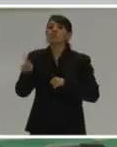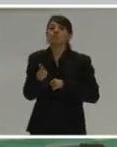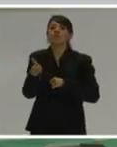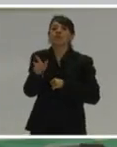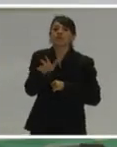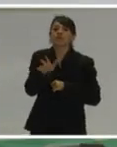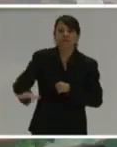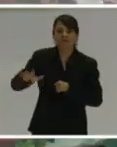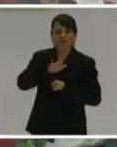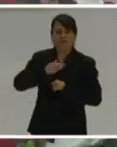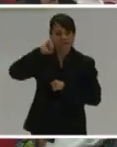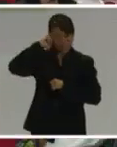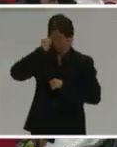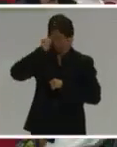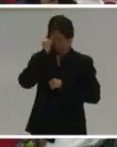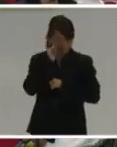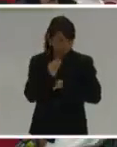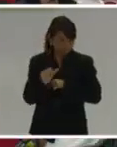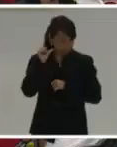Creo